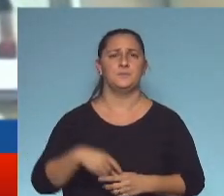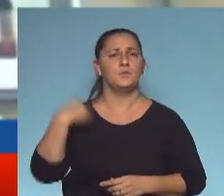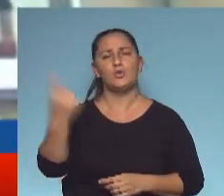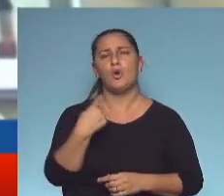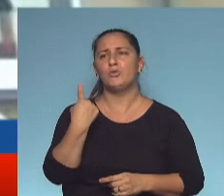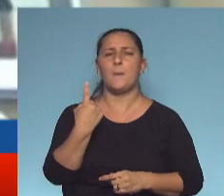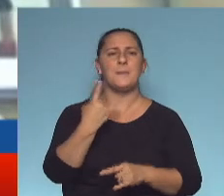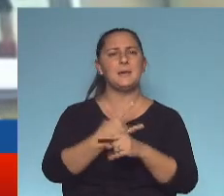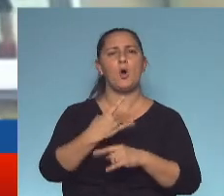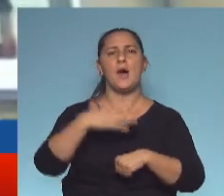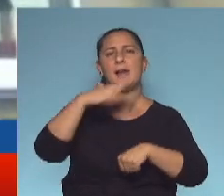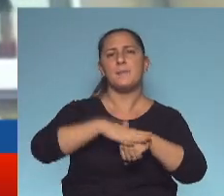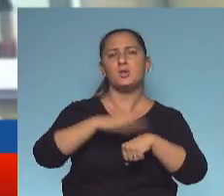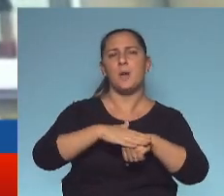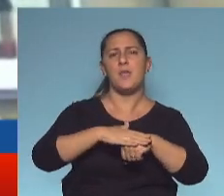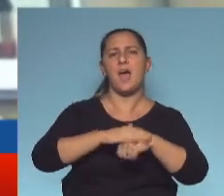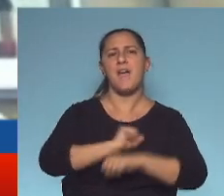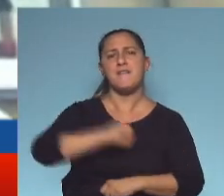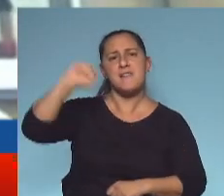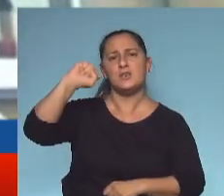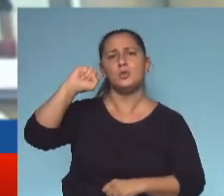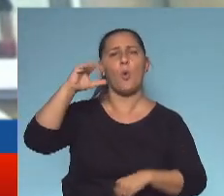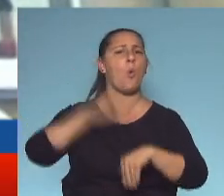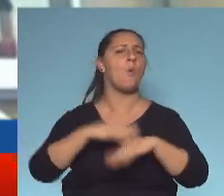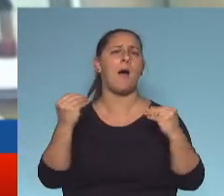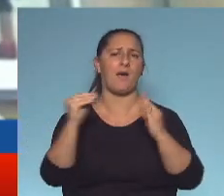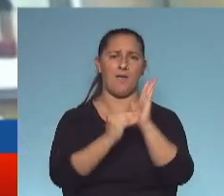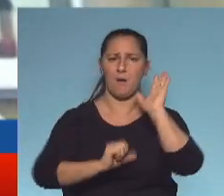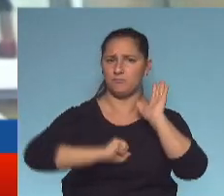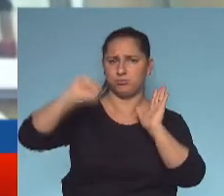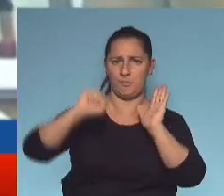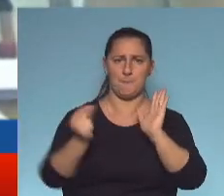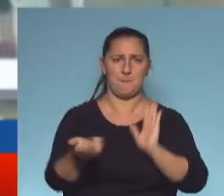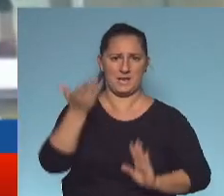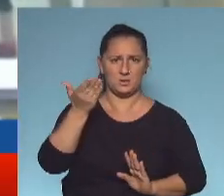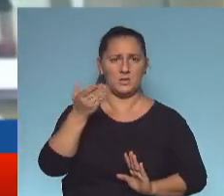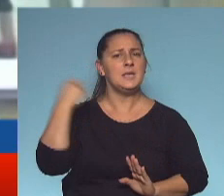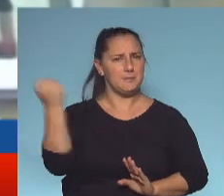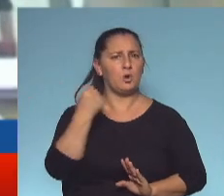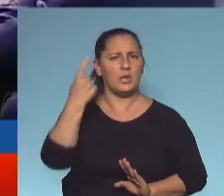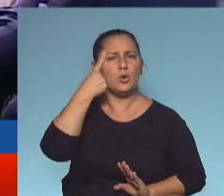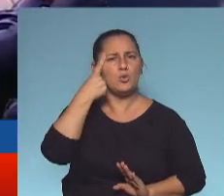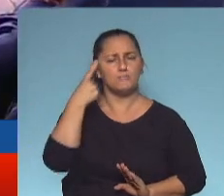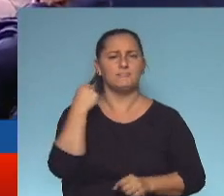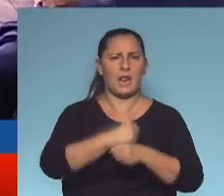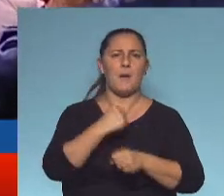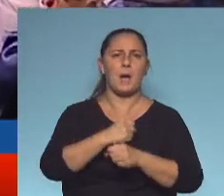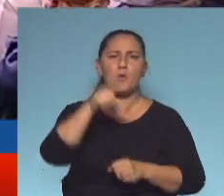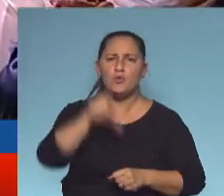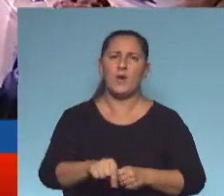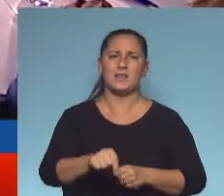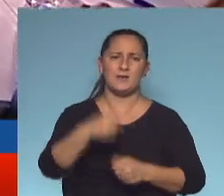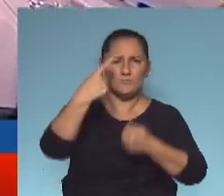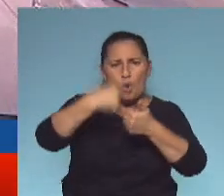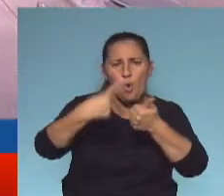mira como que la responsabilidad de la inflación es el aumento de los precios, es interesante que hoy estamos trabajando fuerte en lo que es todos los